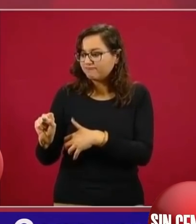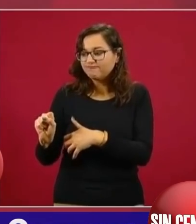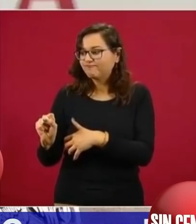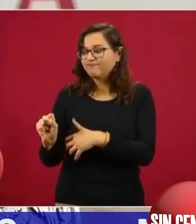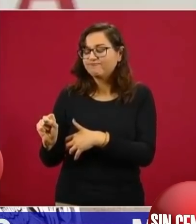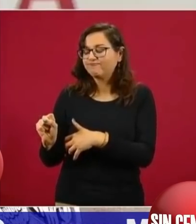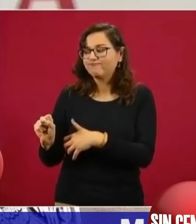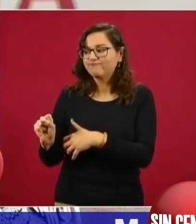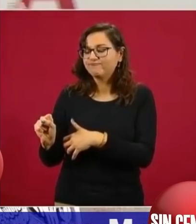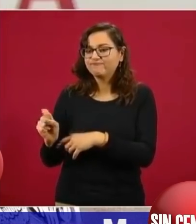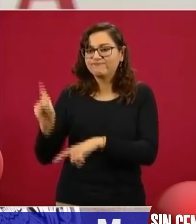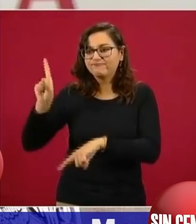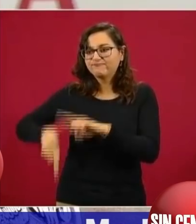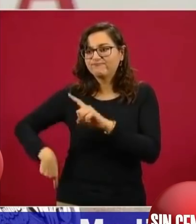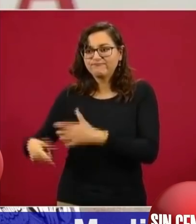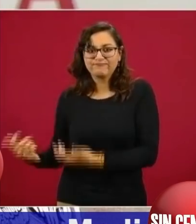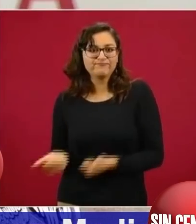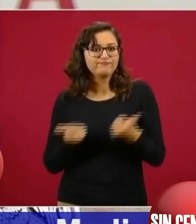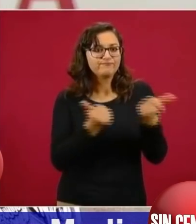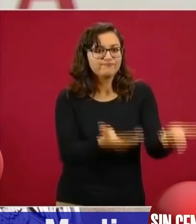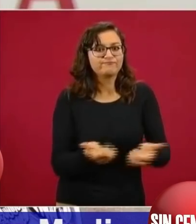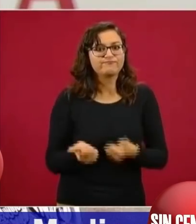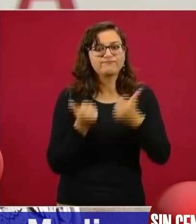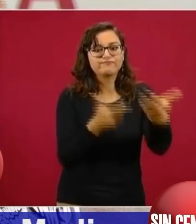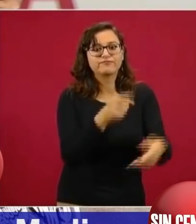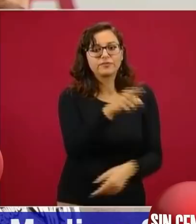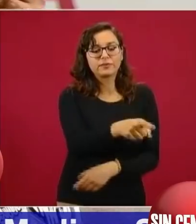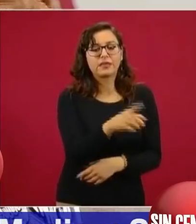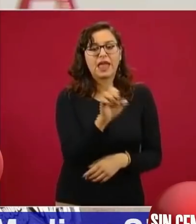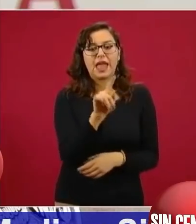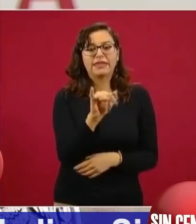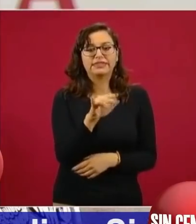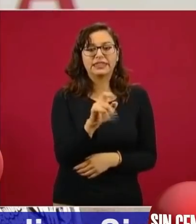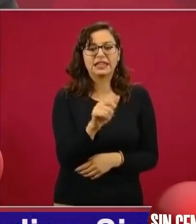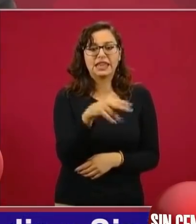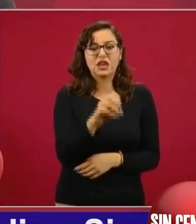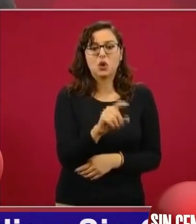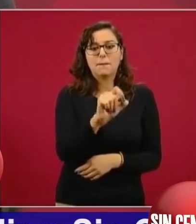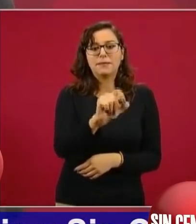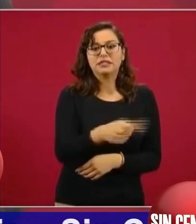darle preferencia a etileno 21. Odebrecht,